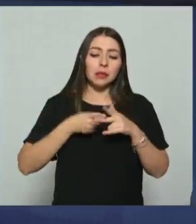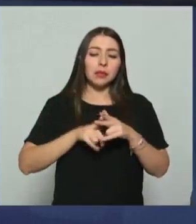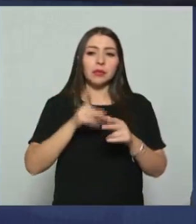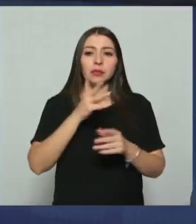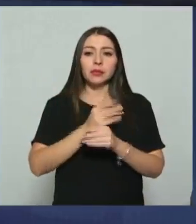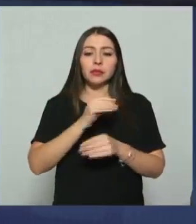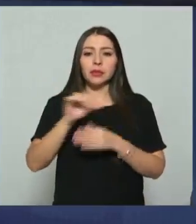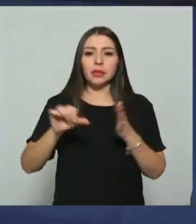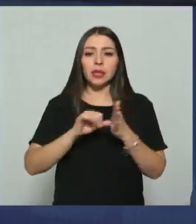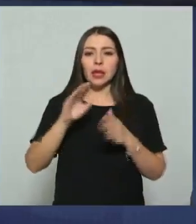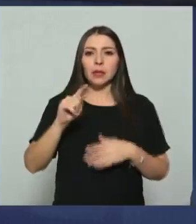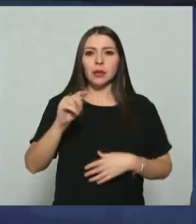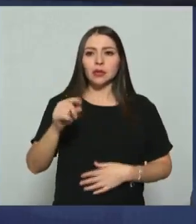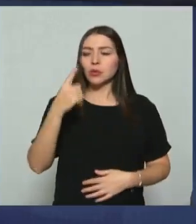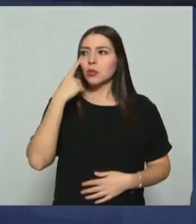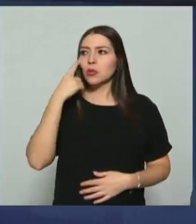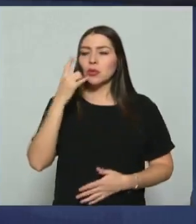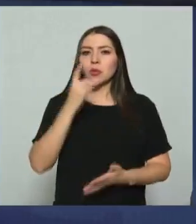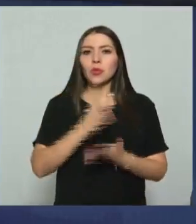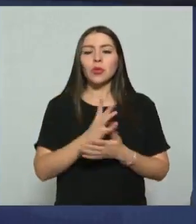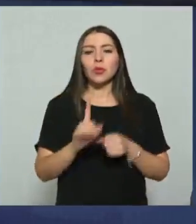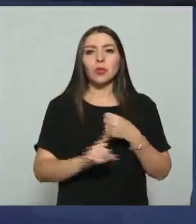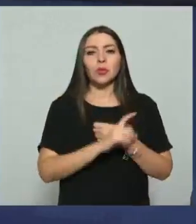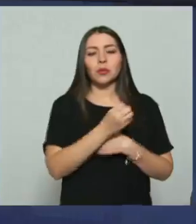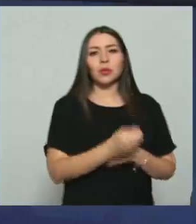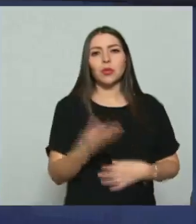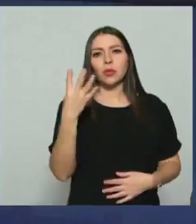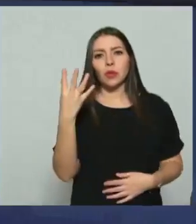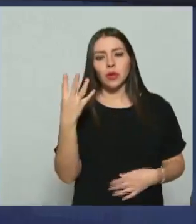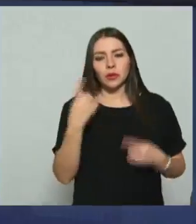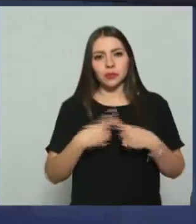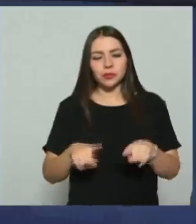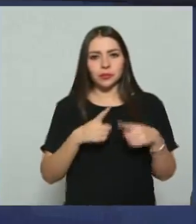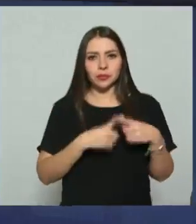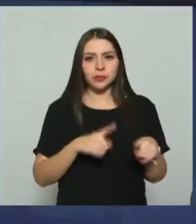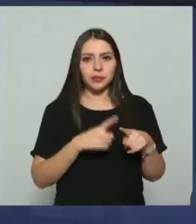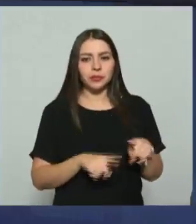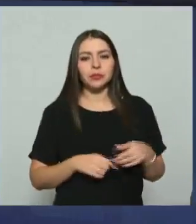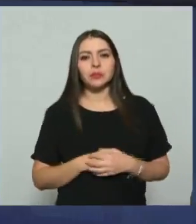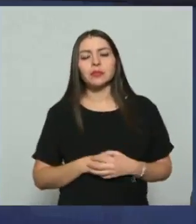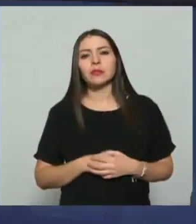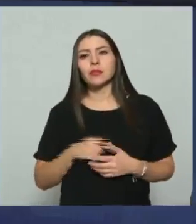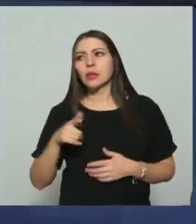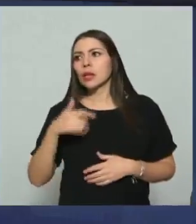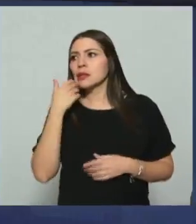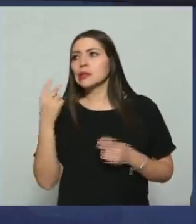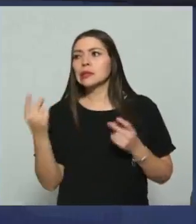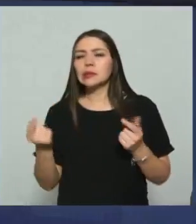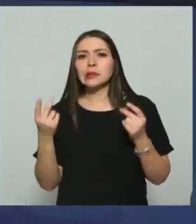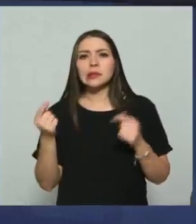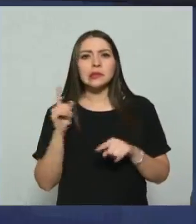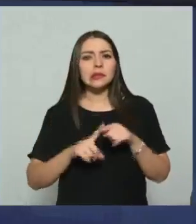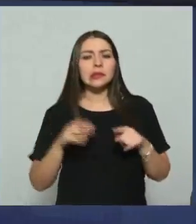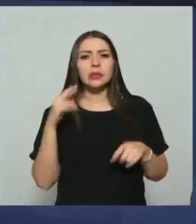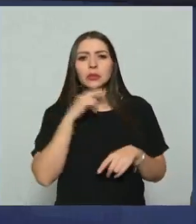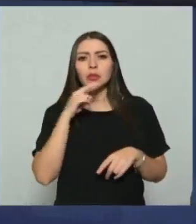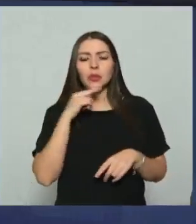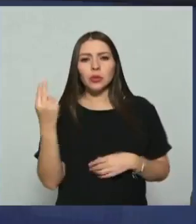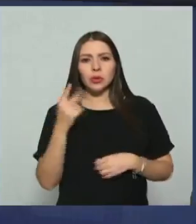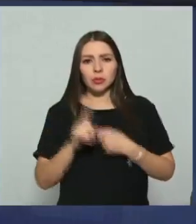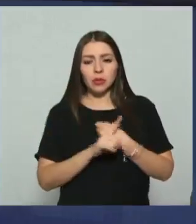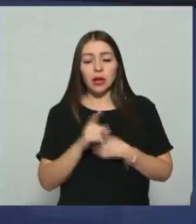abasto, detectamos 4 grandes problemas. Nos dimos a la tarea de solucionar lo urgente. Ahora ya estamos